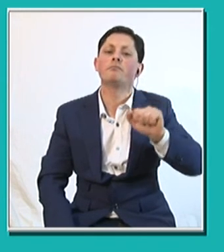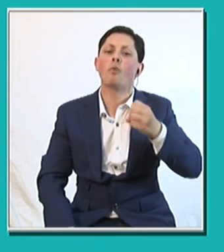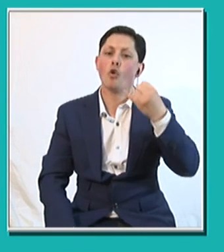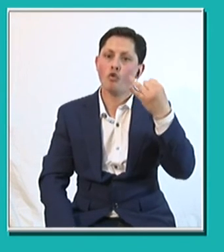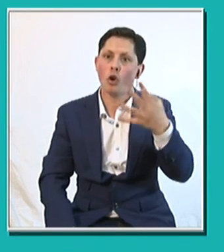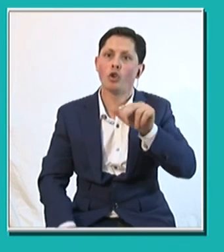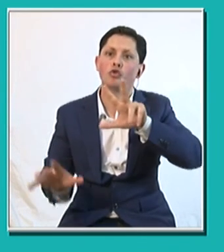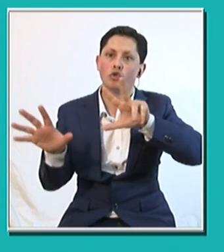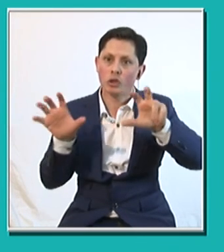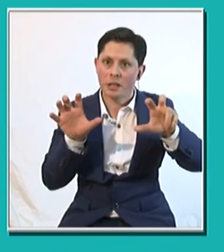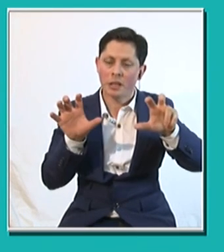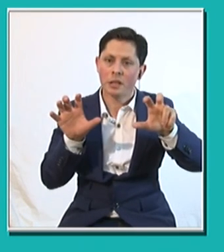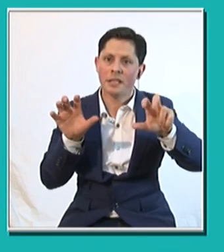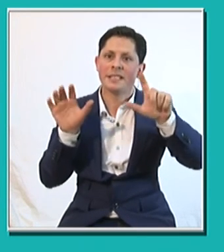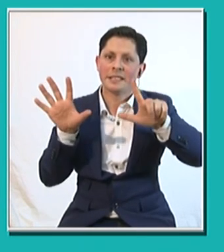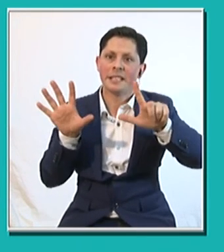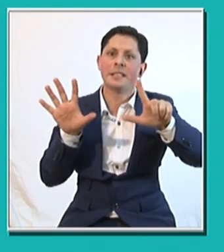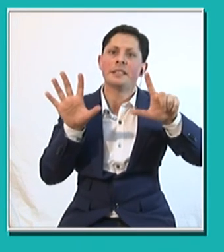número